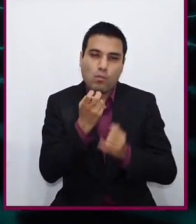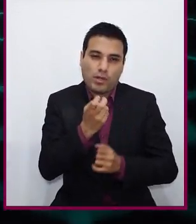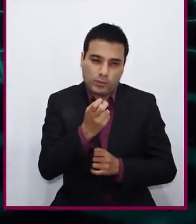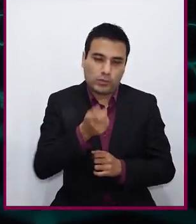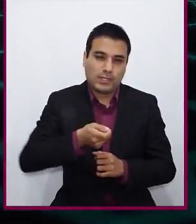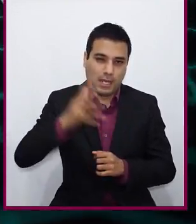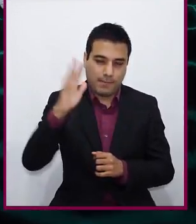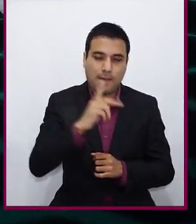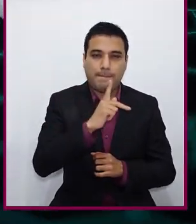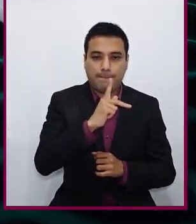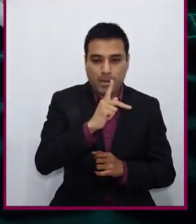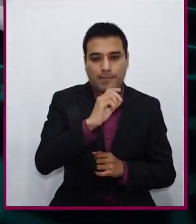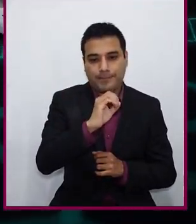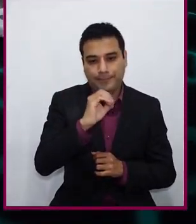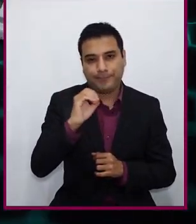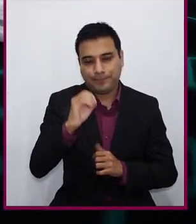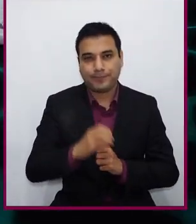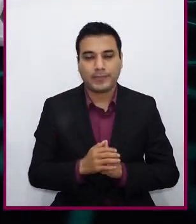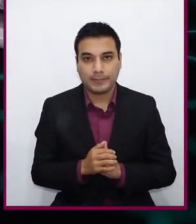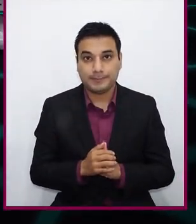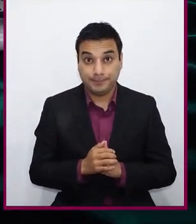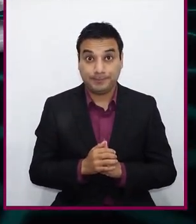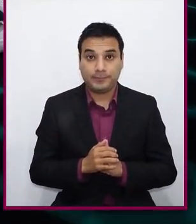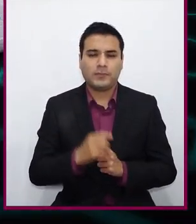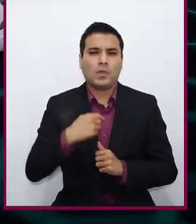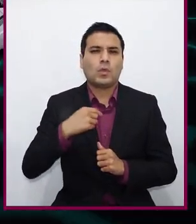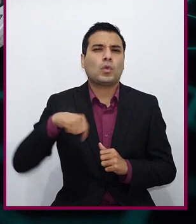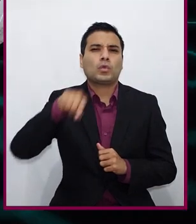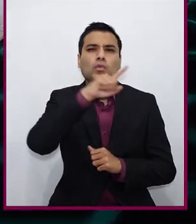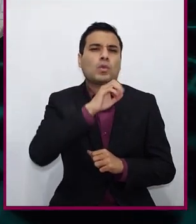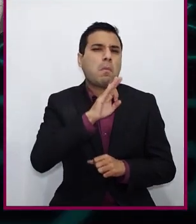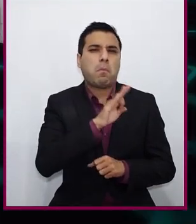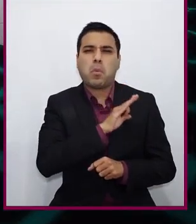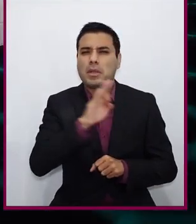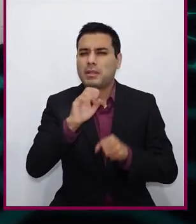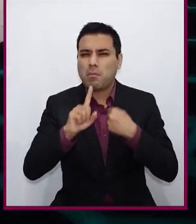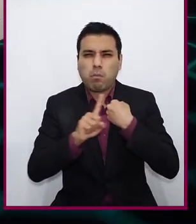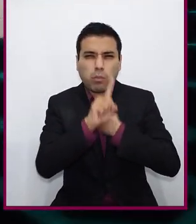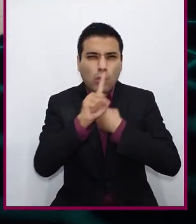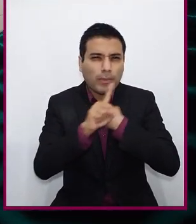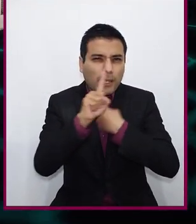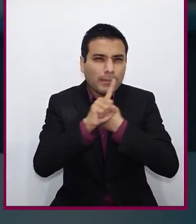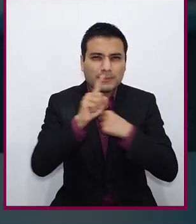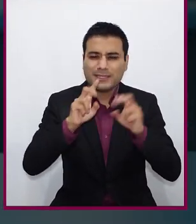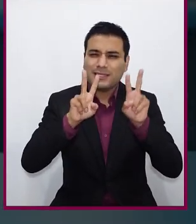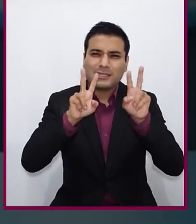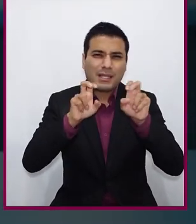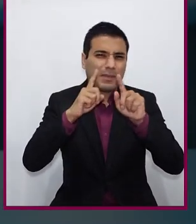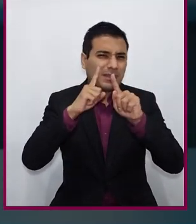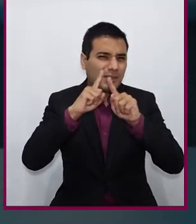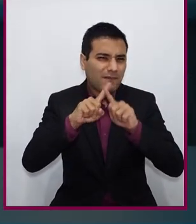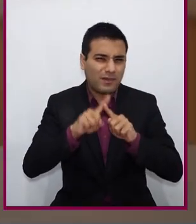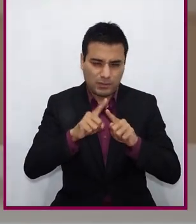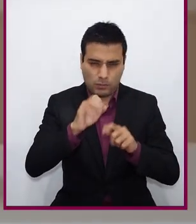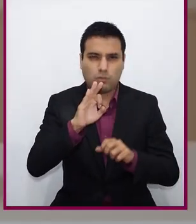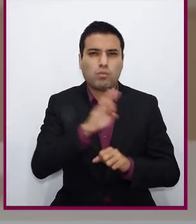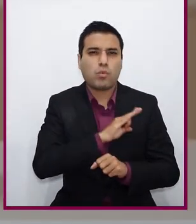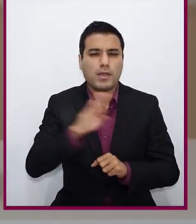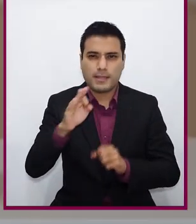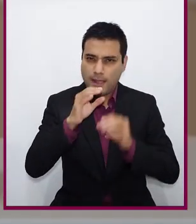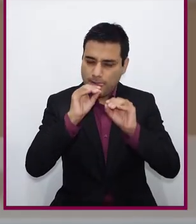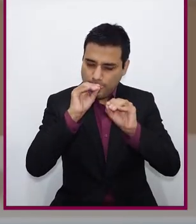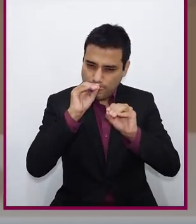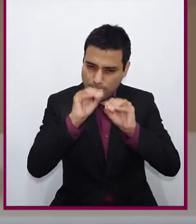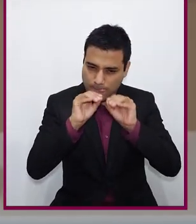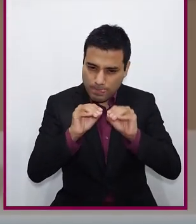generar un modelo como en la vida real lo cual se llama programación orientada p todo dado que nos ayuda a